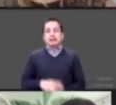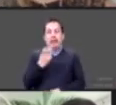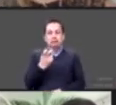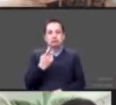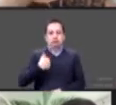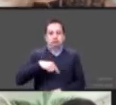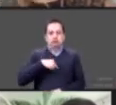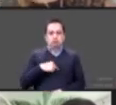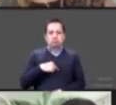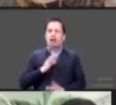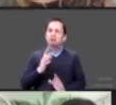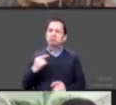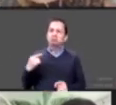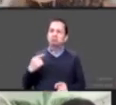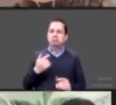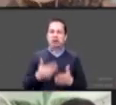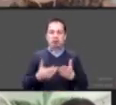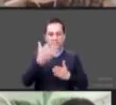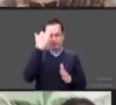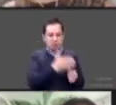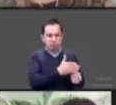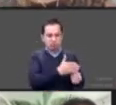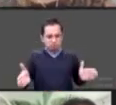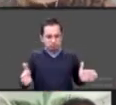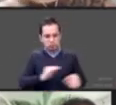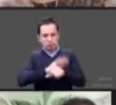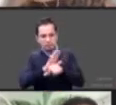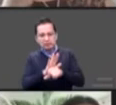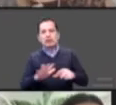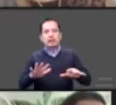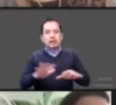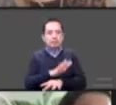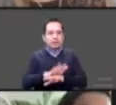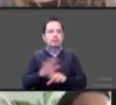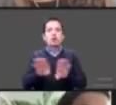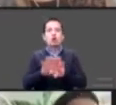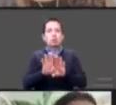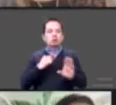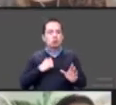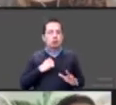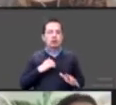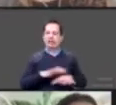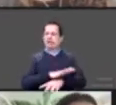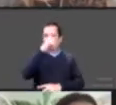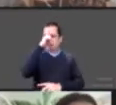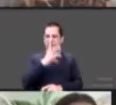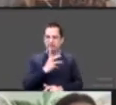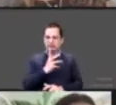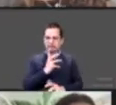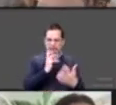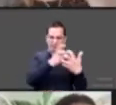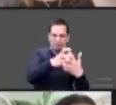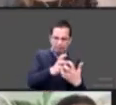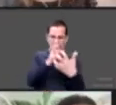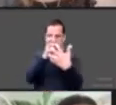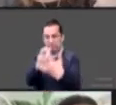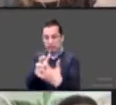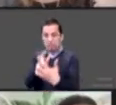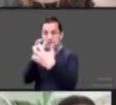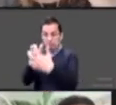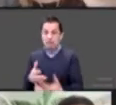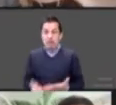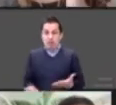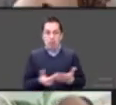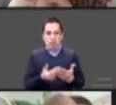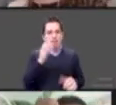que hacíamos al espacio y al entorno, que ahora les contaré más. Pero donde se volvía más retador, y eso lo quiero ligar con una de las